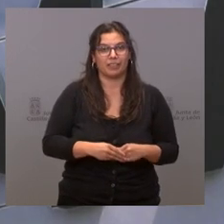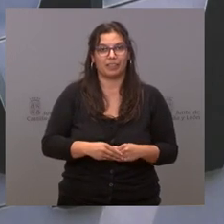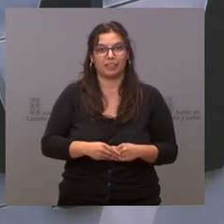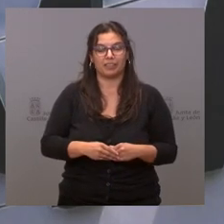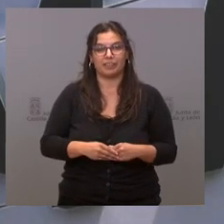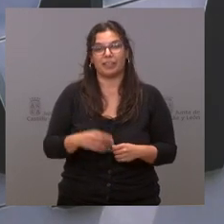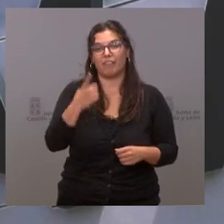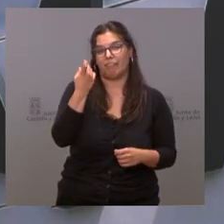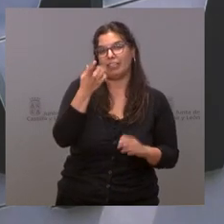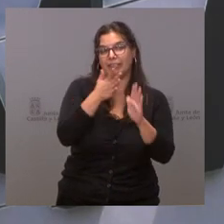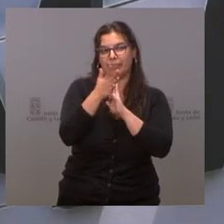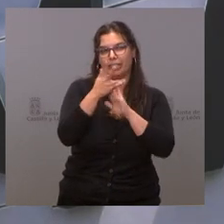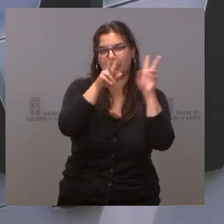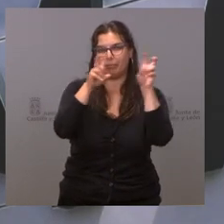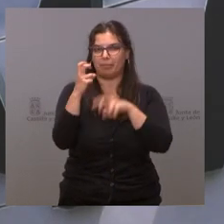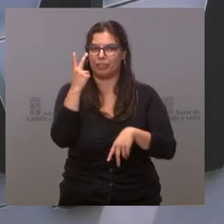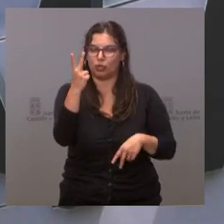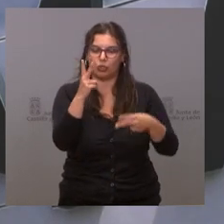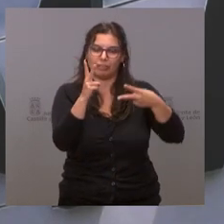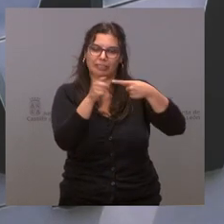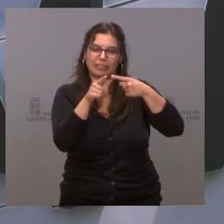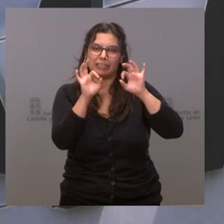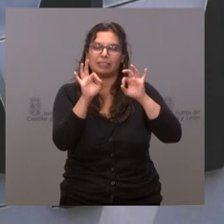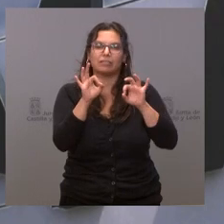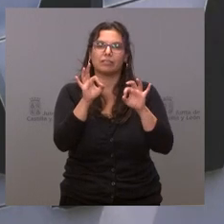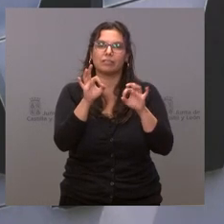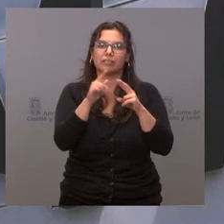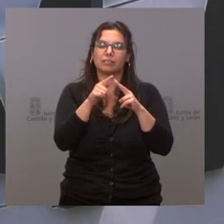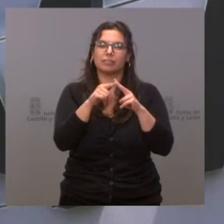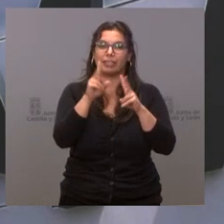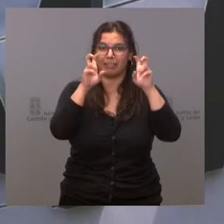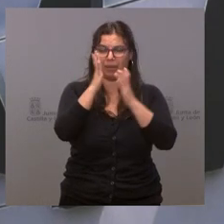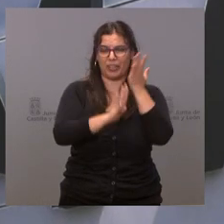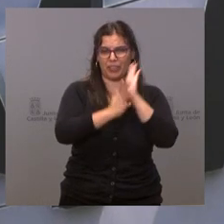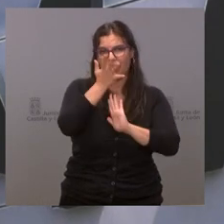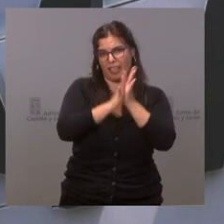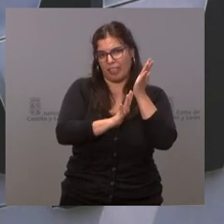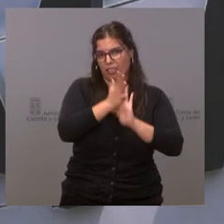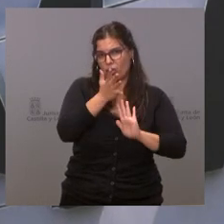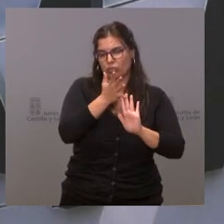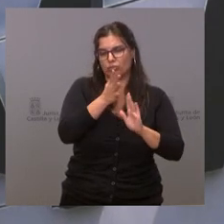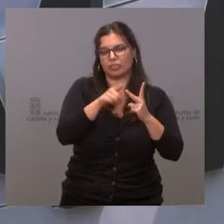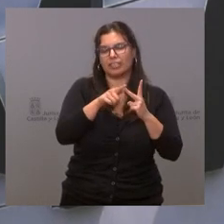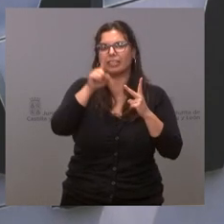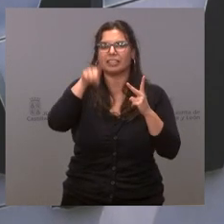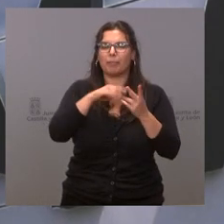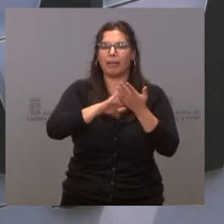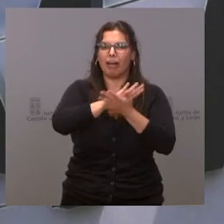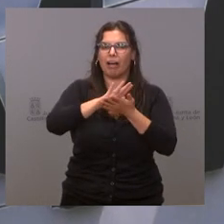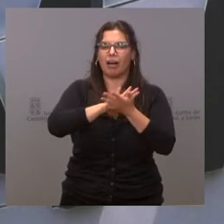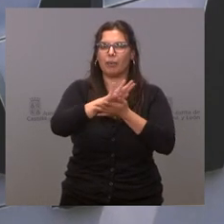dos referencias más una pequeña referencia sobre los incendios y también a una referencia sobre